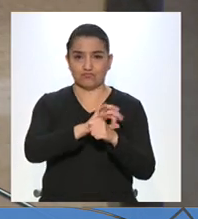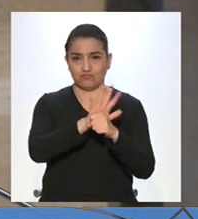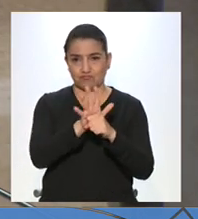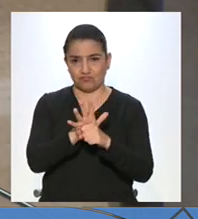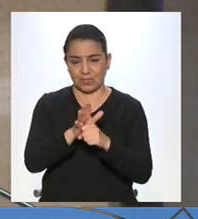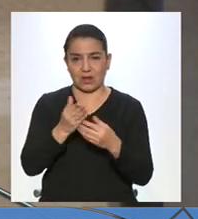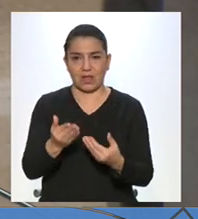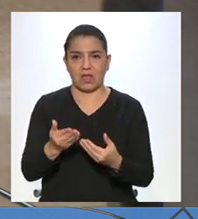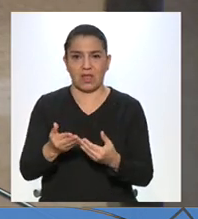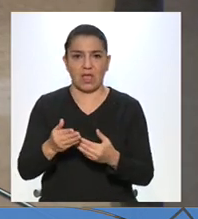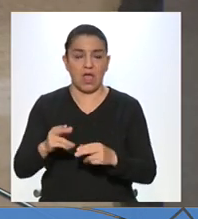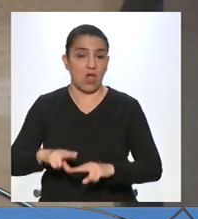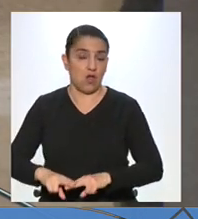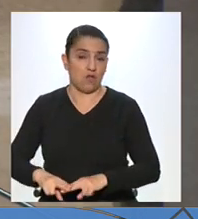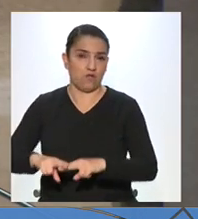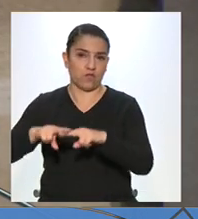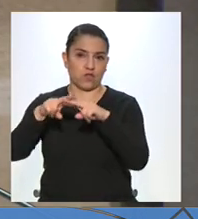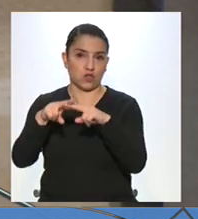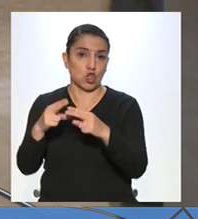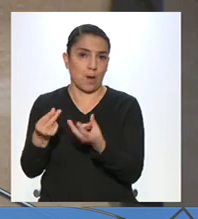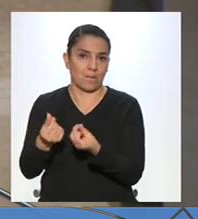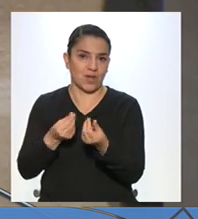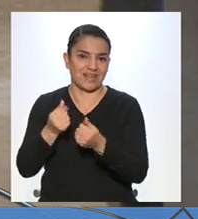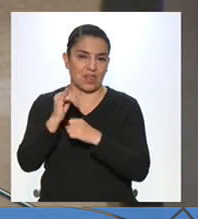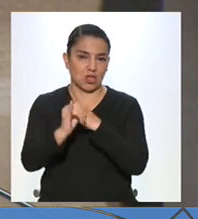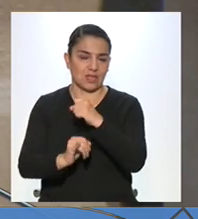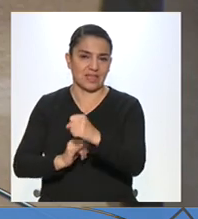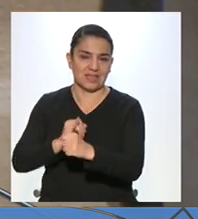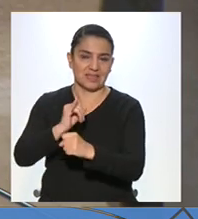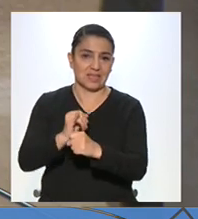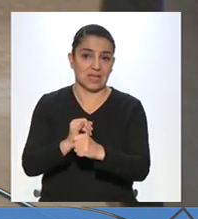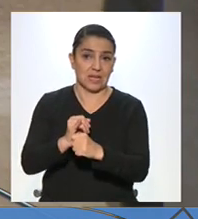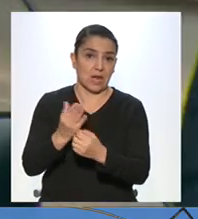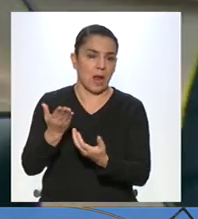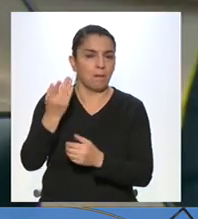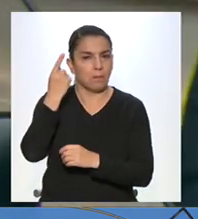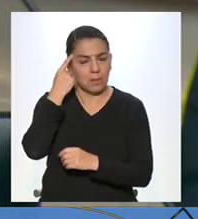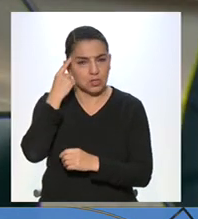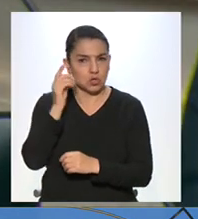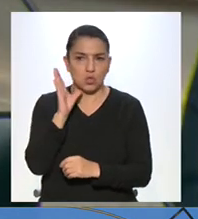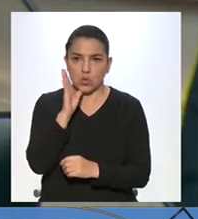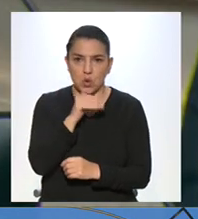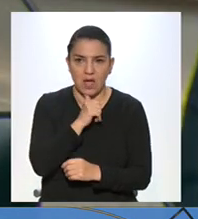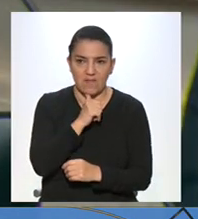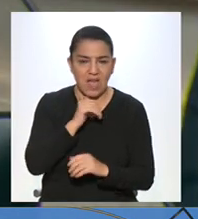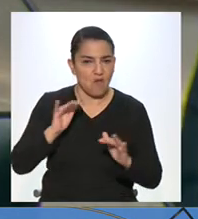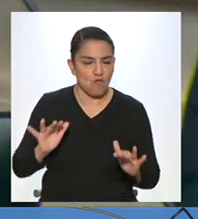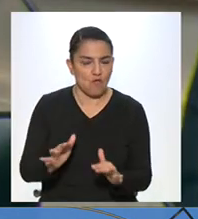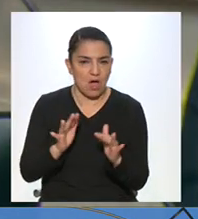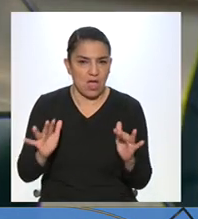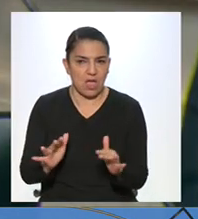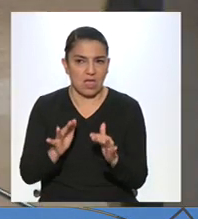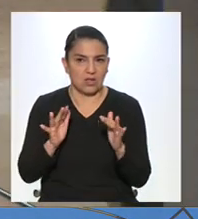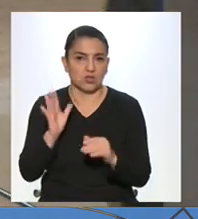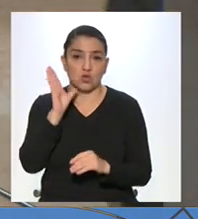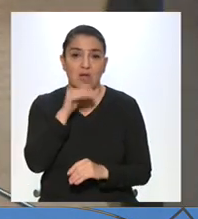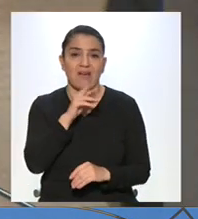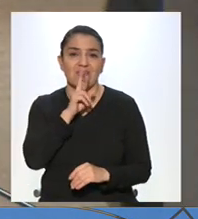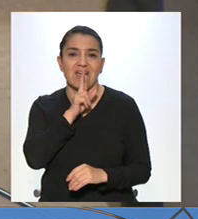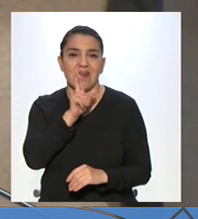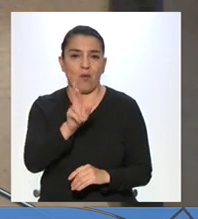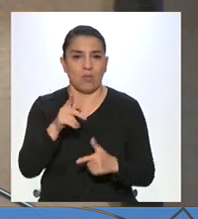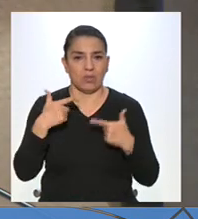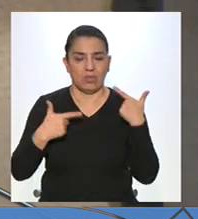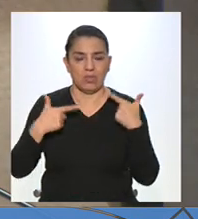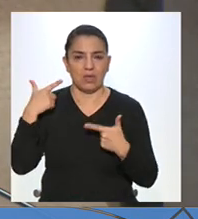Fondo Monetario Internacional ha estimado, de hecho, que si no hubiera sido por ese esfuerzo, por esa respuesta de